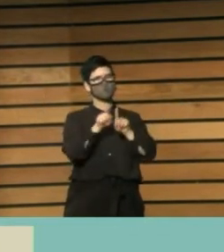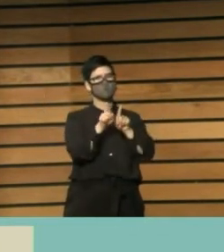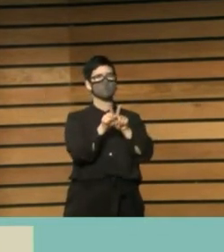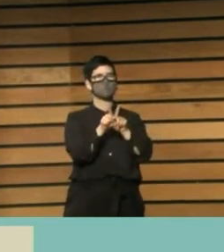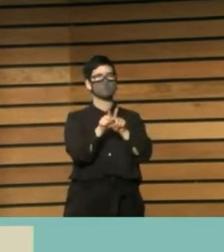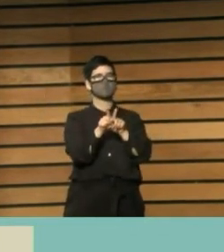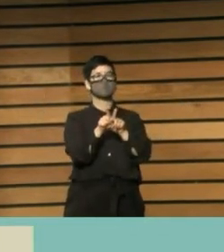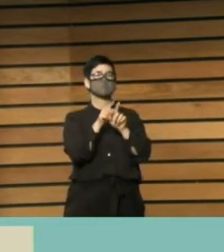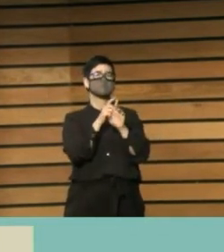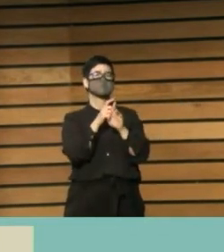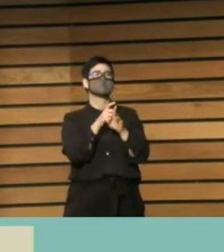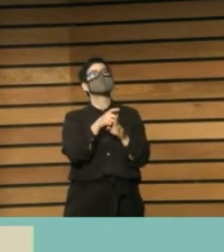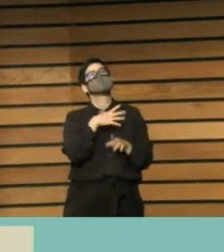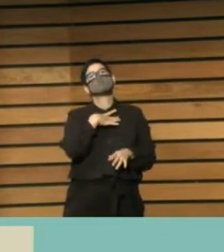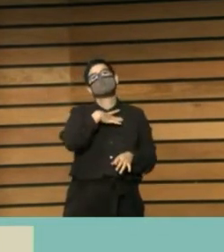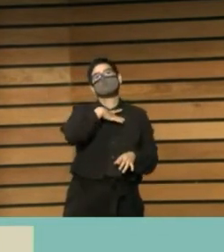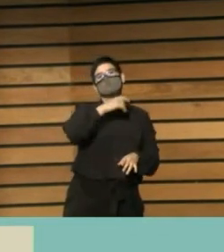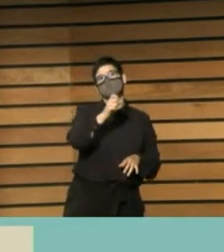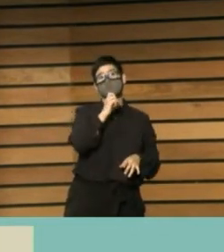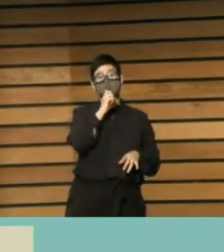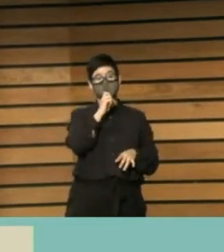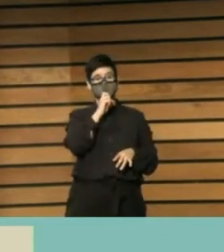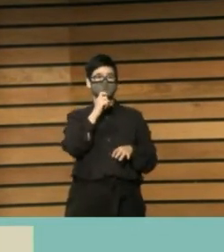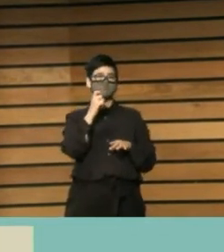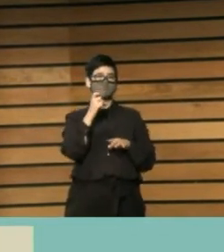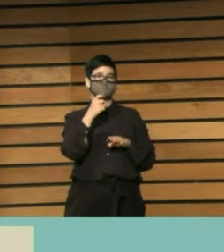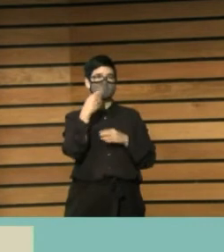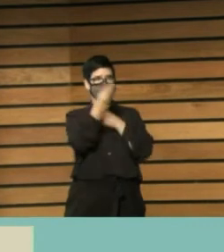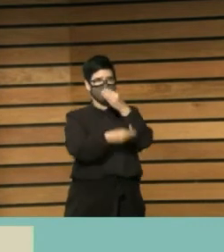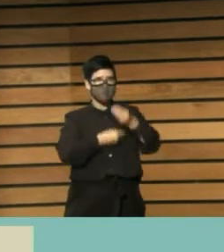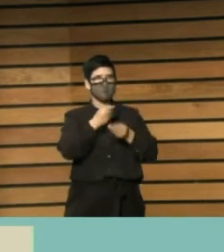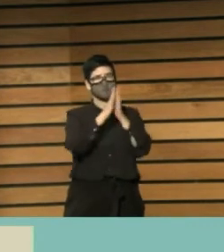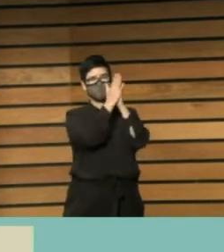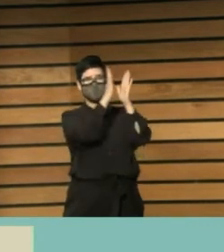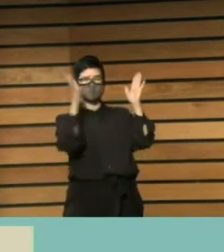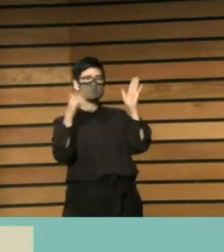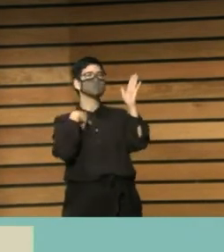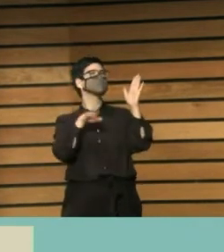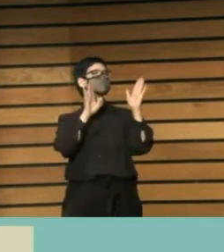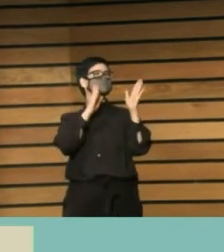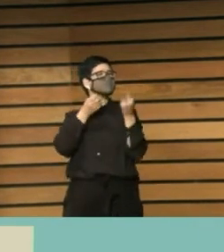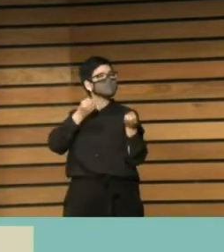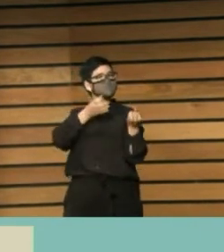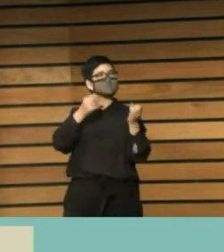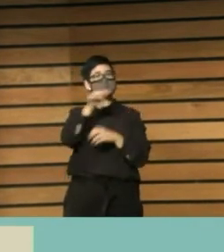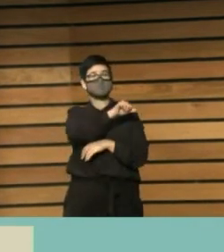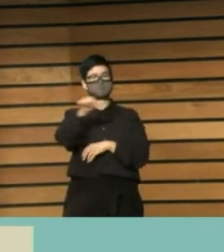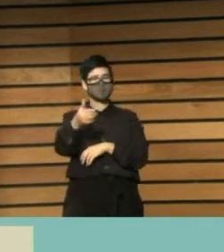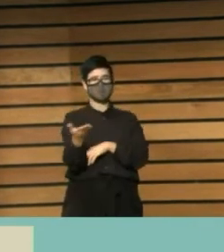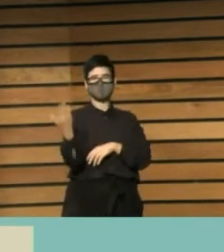Benún, la relatora especial, remarcaba también en su intervención la semana pasada,